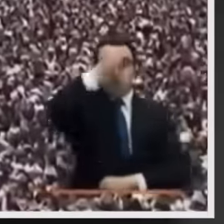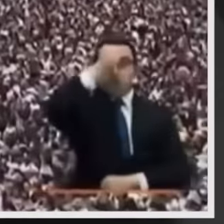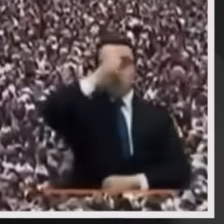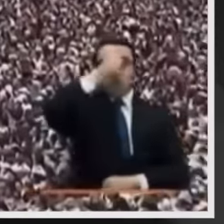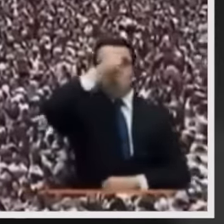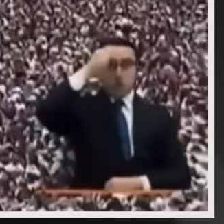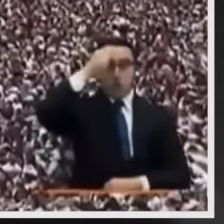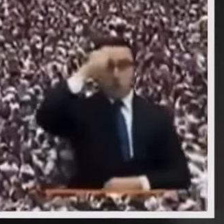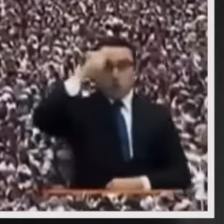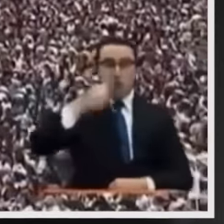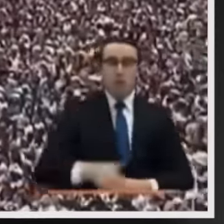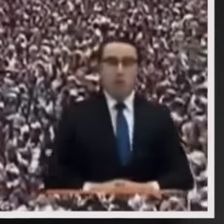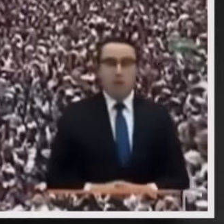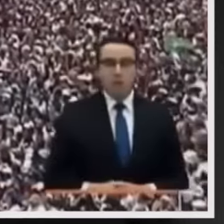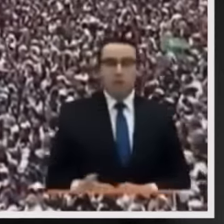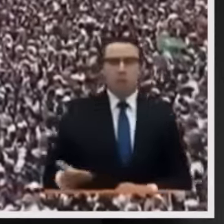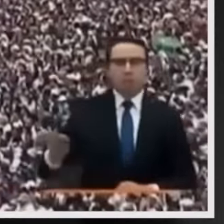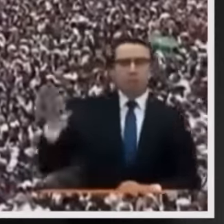pero a las 2 de la mañana,